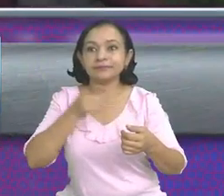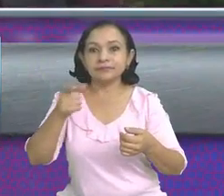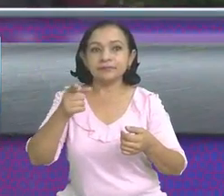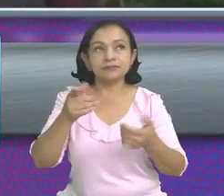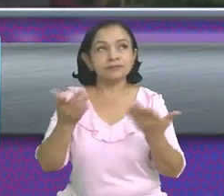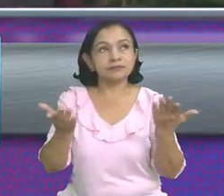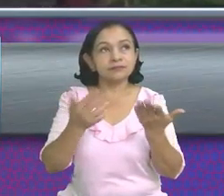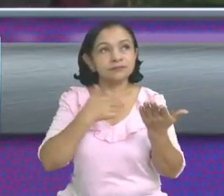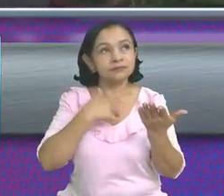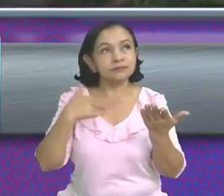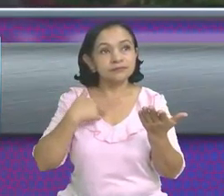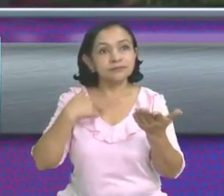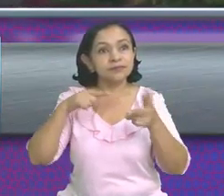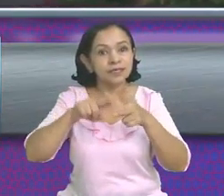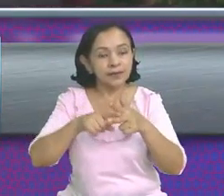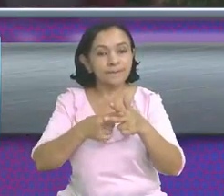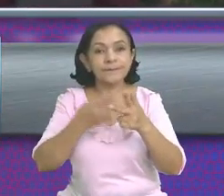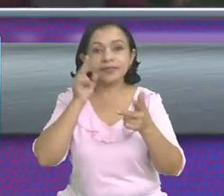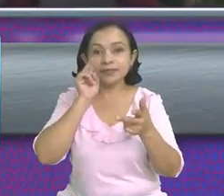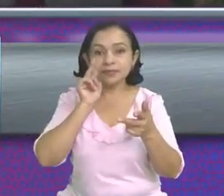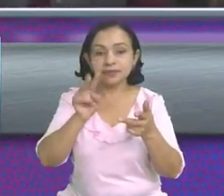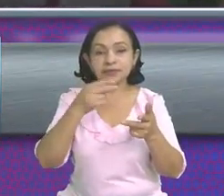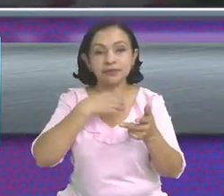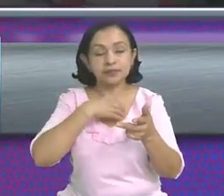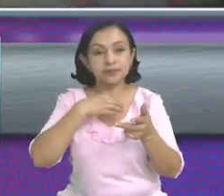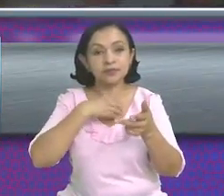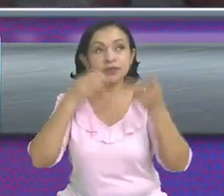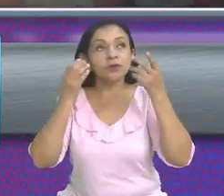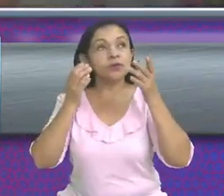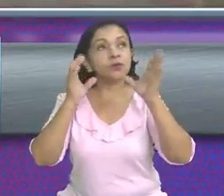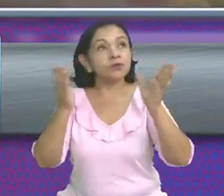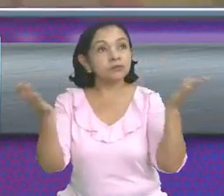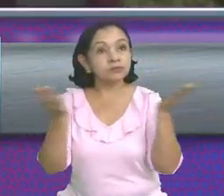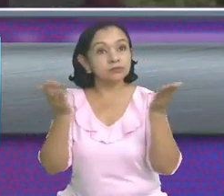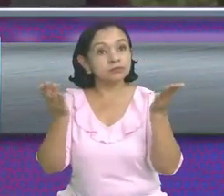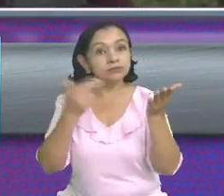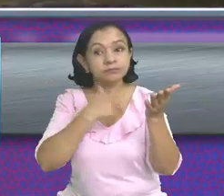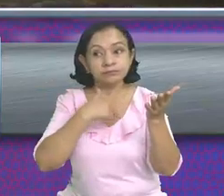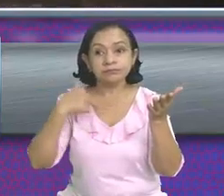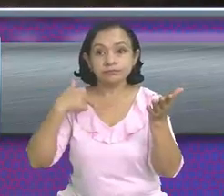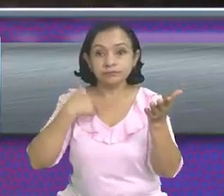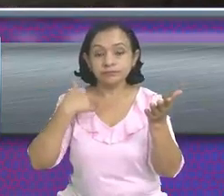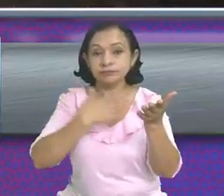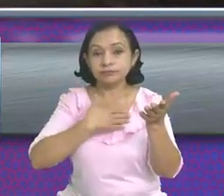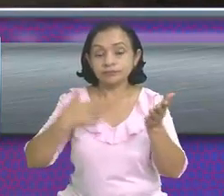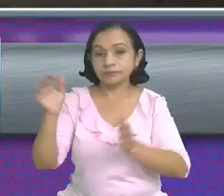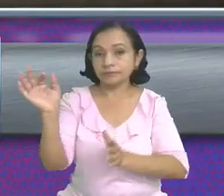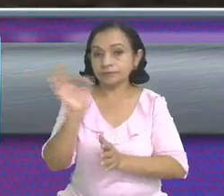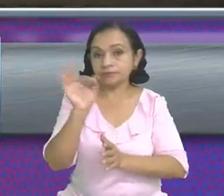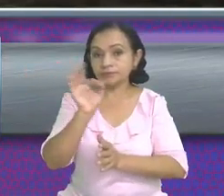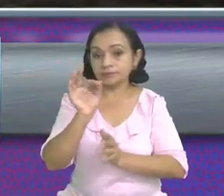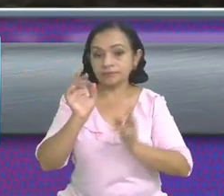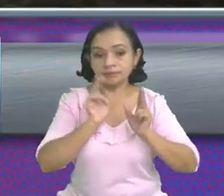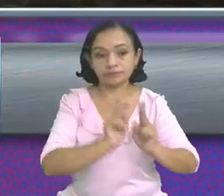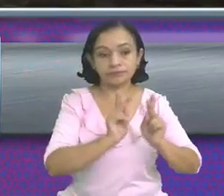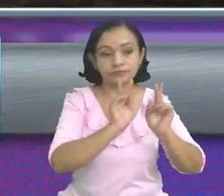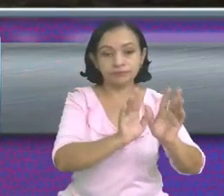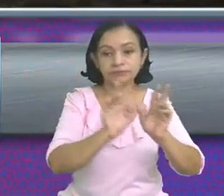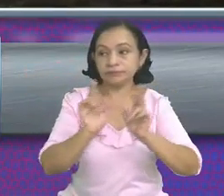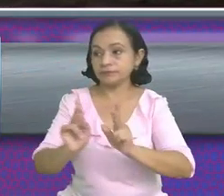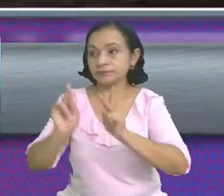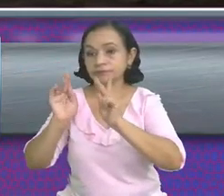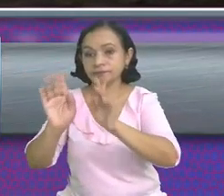determinar. La atracción. Sí, empiezan a determinar sus intereses y definitivamente a forjar de mejor manera su personalidad.